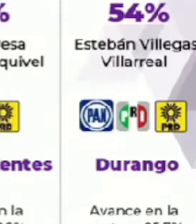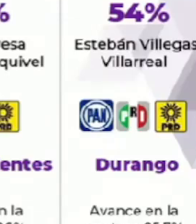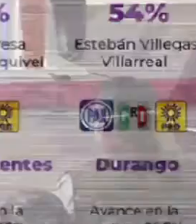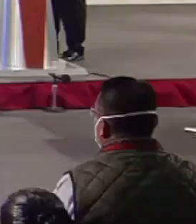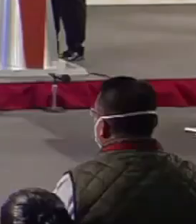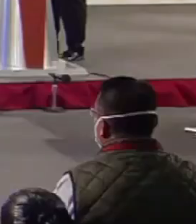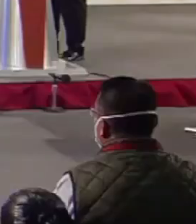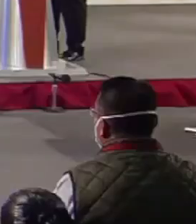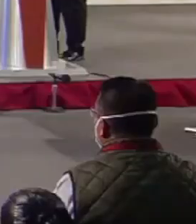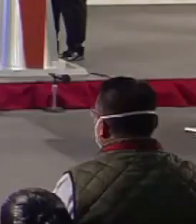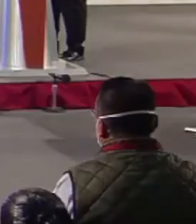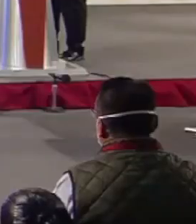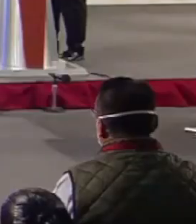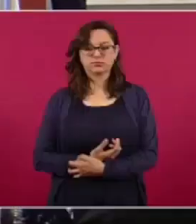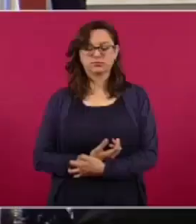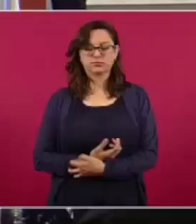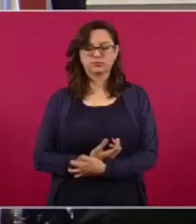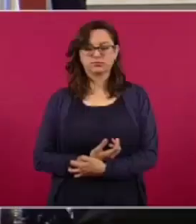Ya